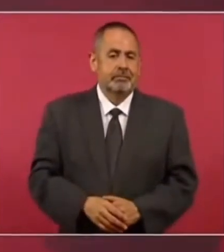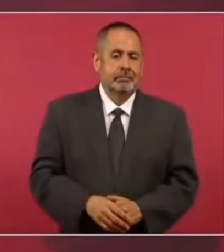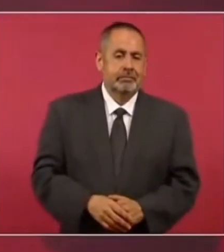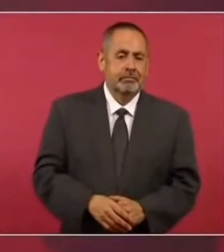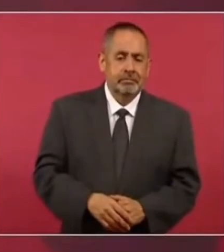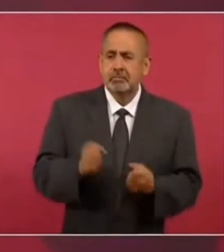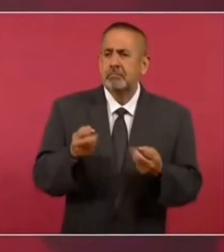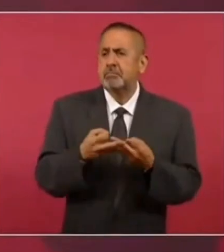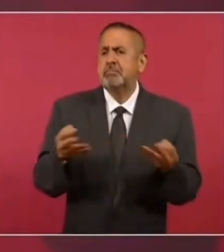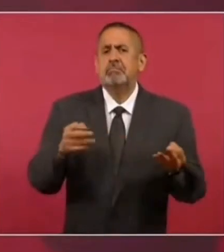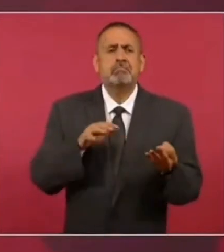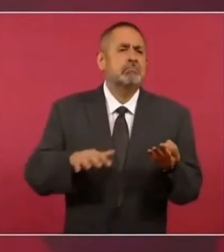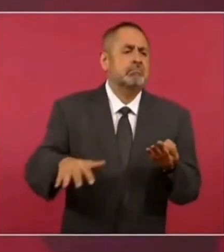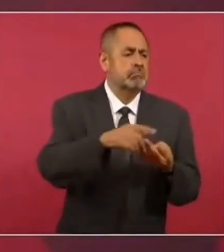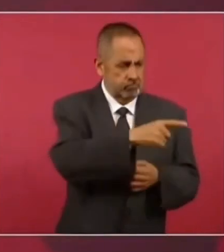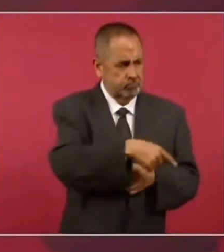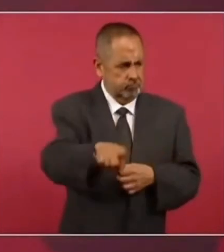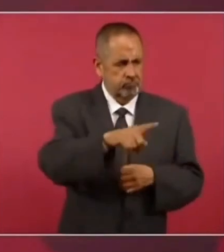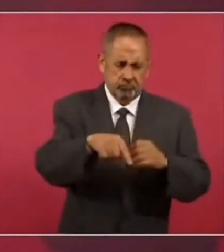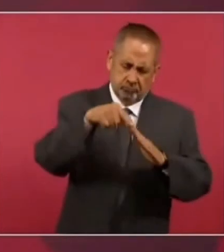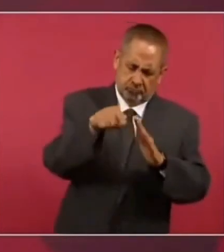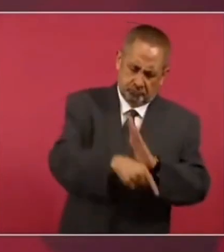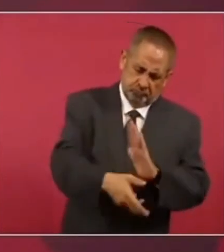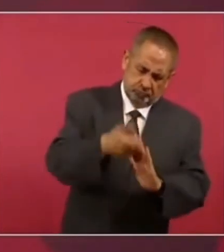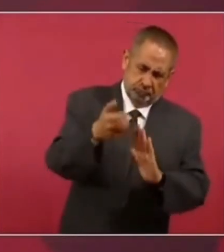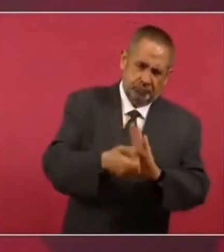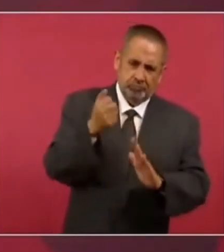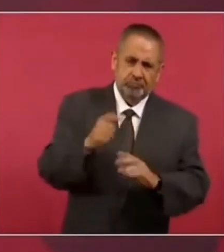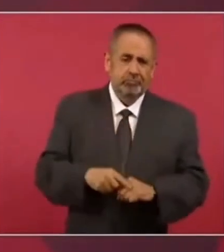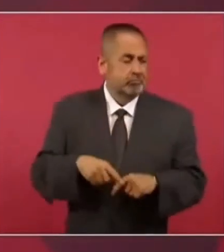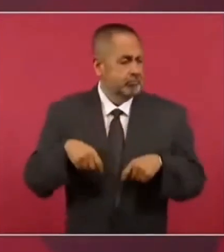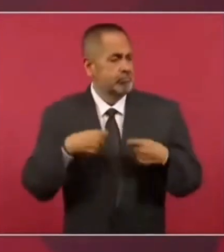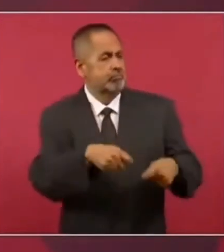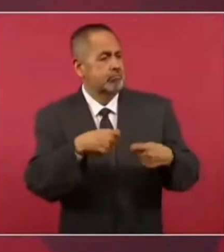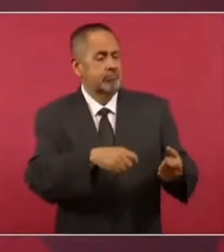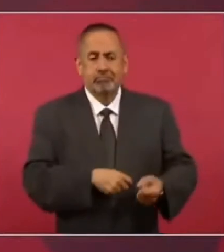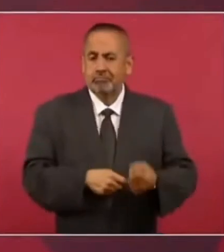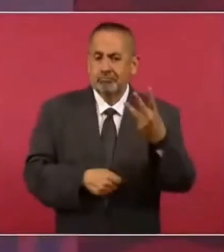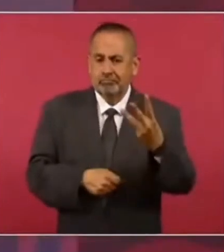de terrenos para la explotación minera a tres grandes